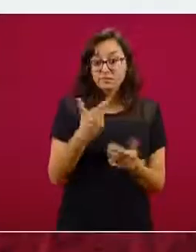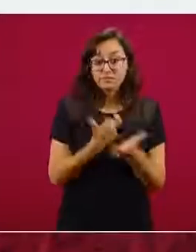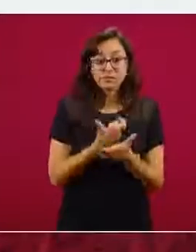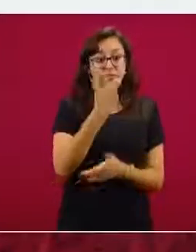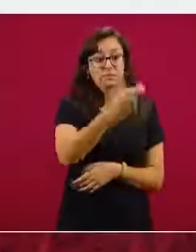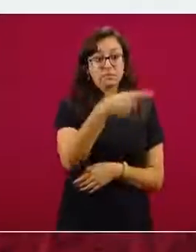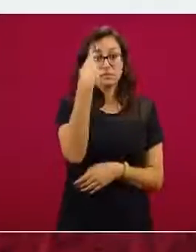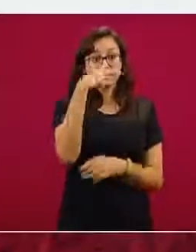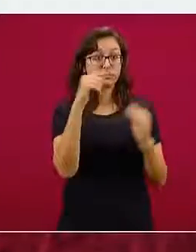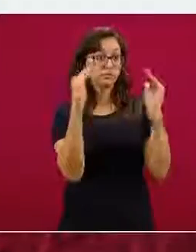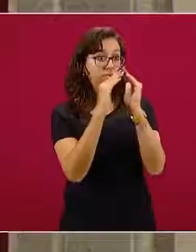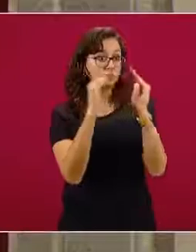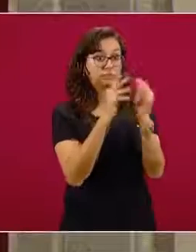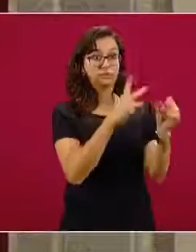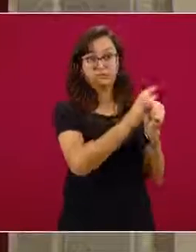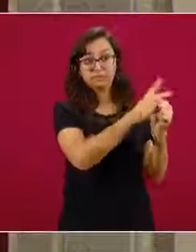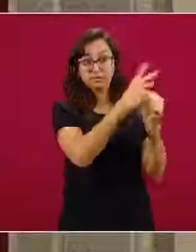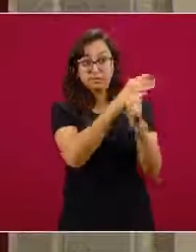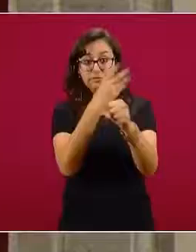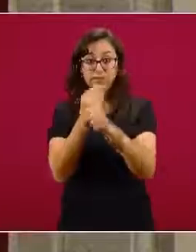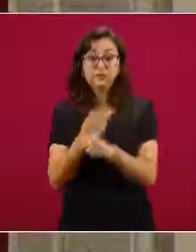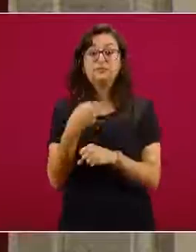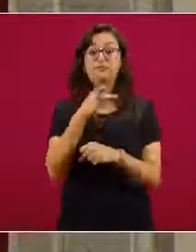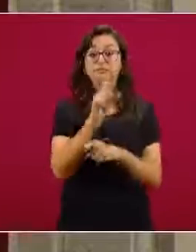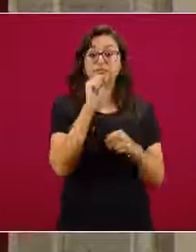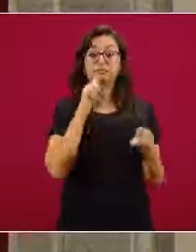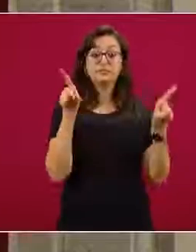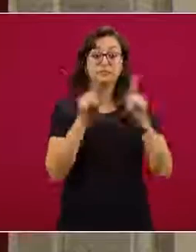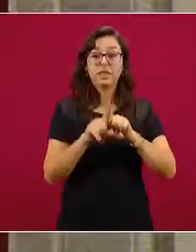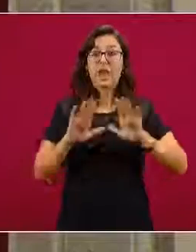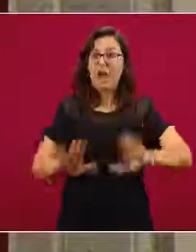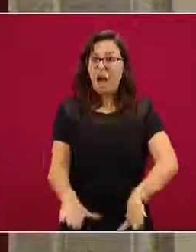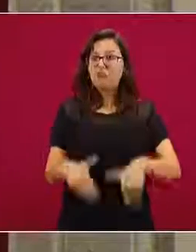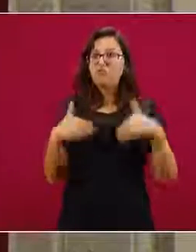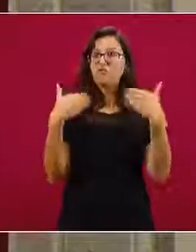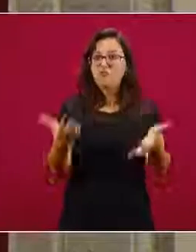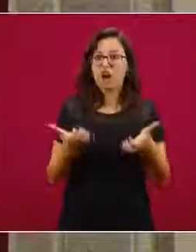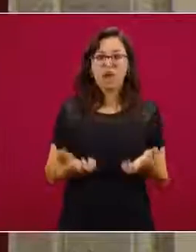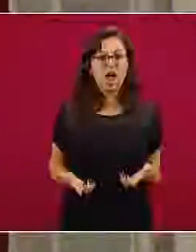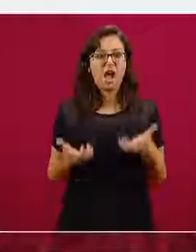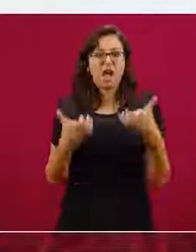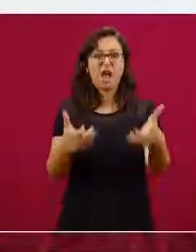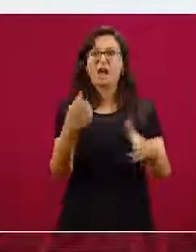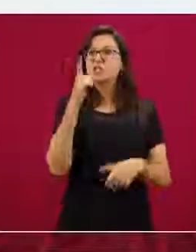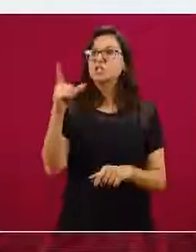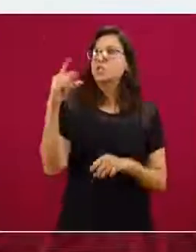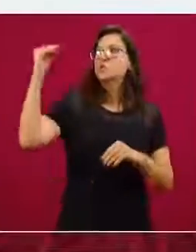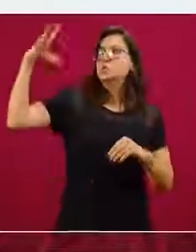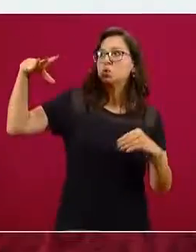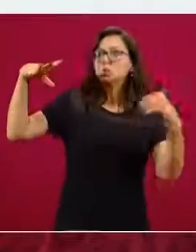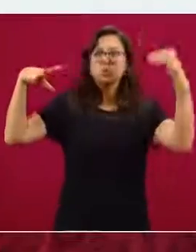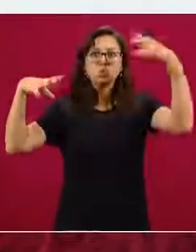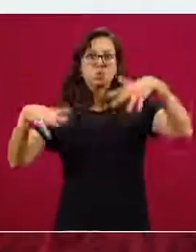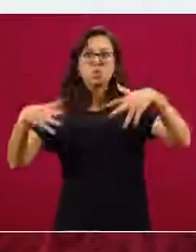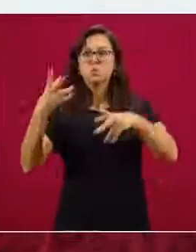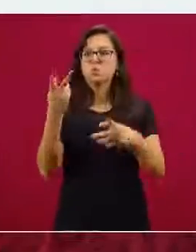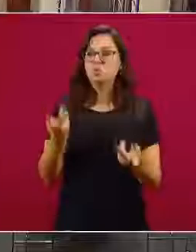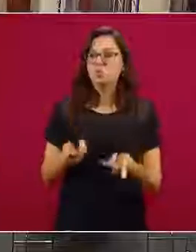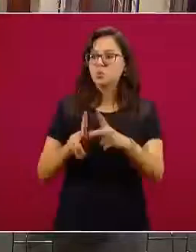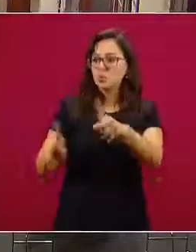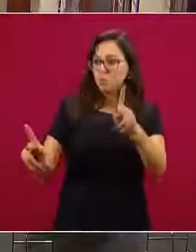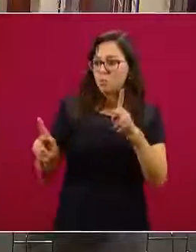tengan una transformación relevante en los espacios públicos, los equipamientos, las áreas públicas,